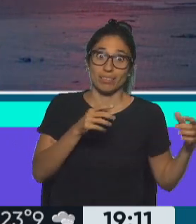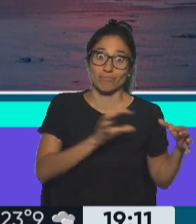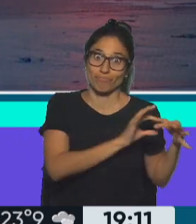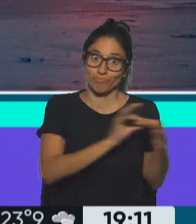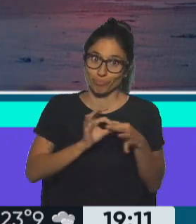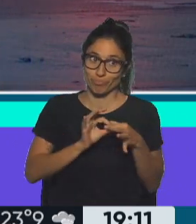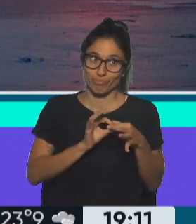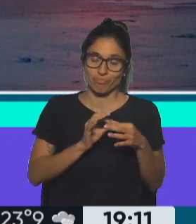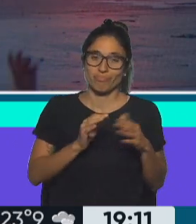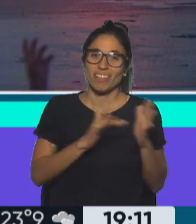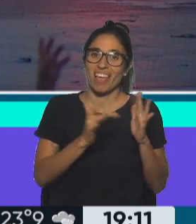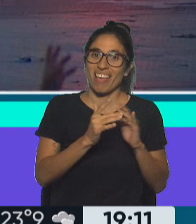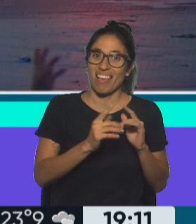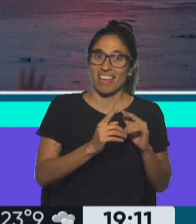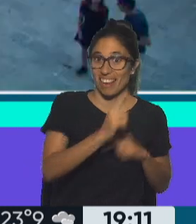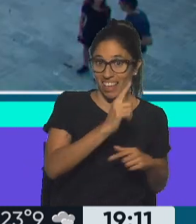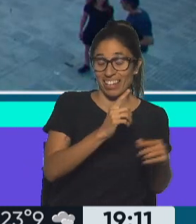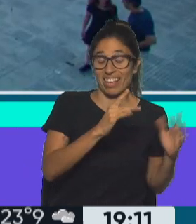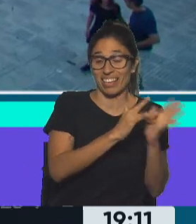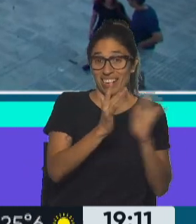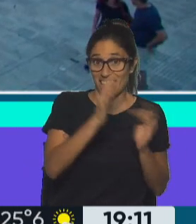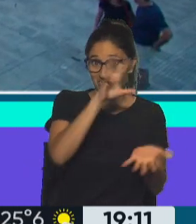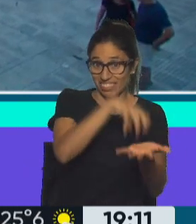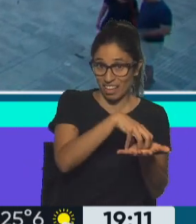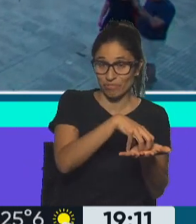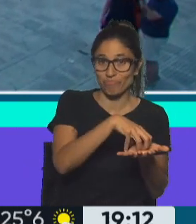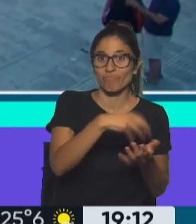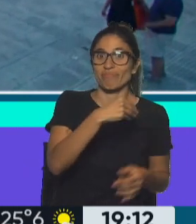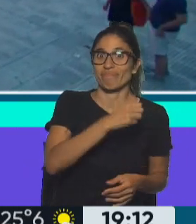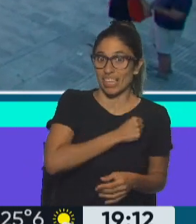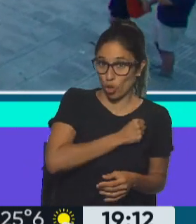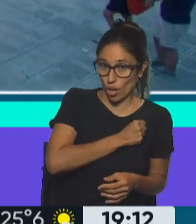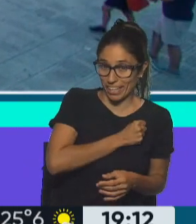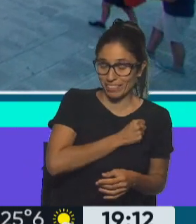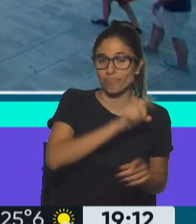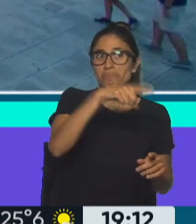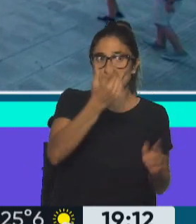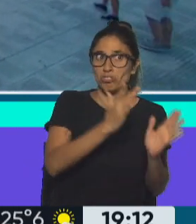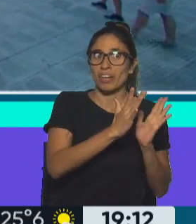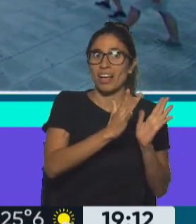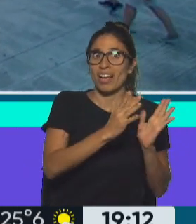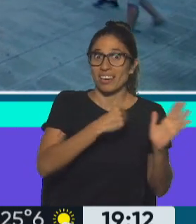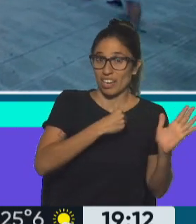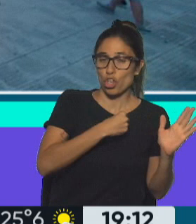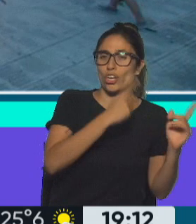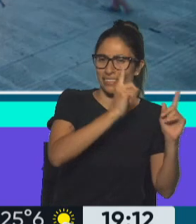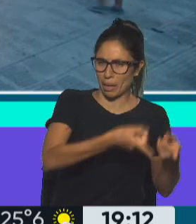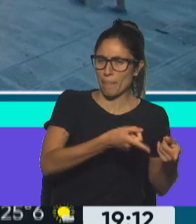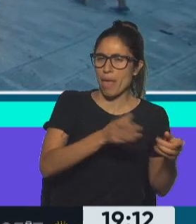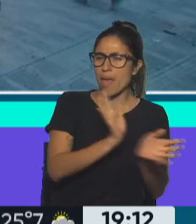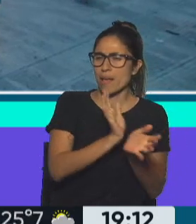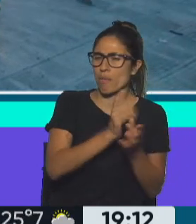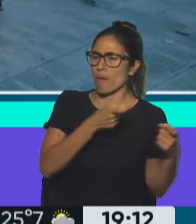por las distintas estructuras eclesiásticas, como bien nombraste también. Ahí había como un factor de complicidades,